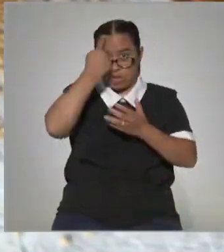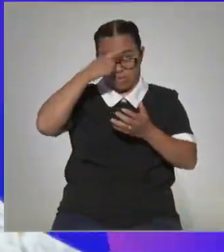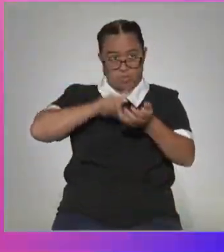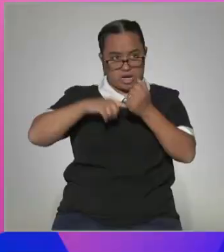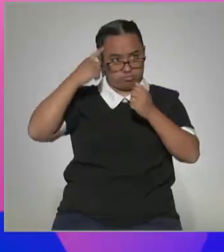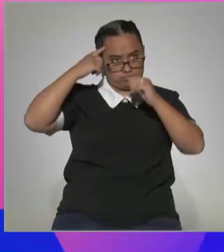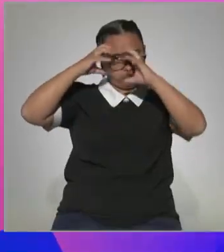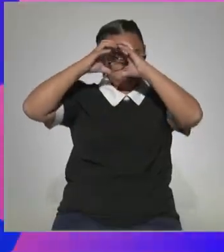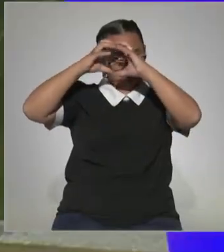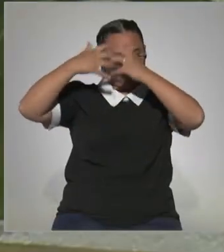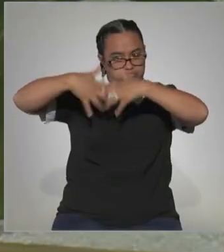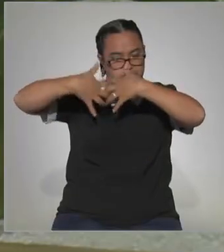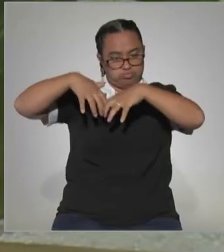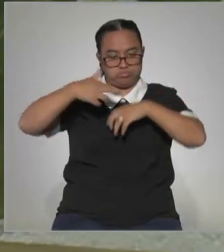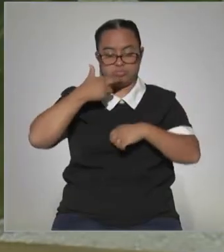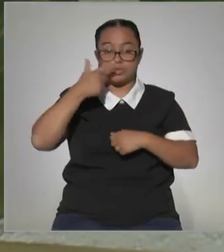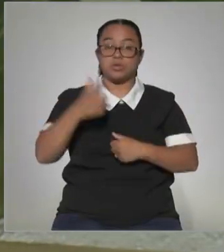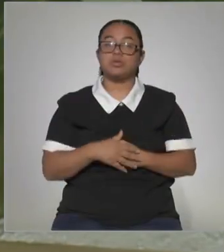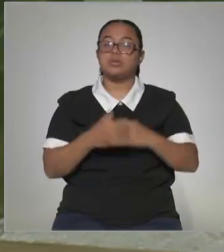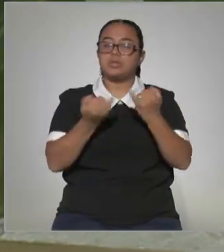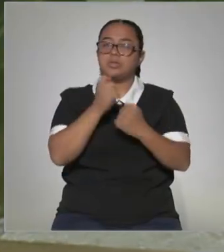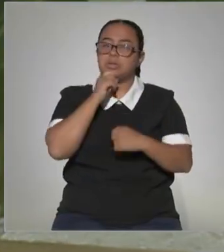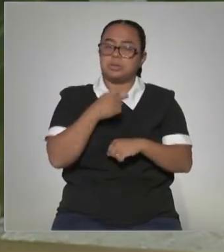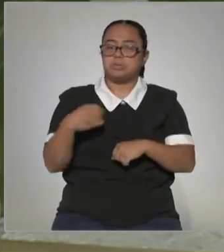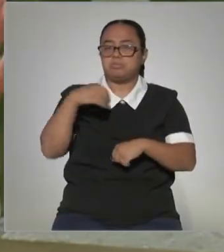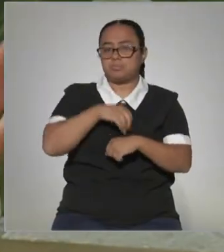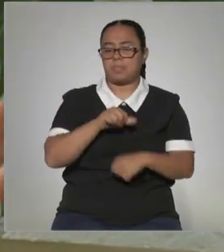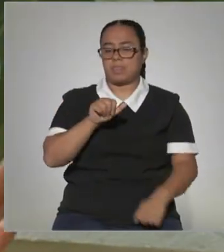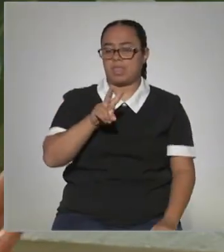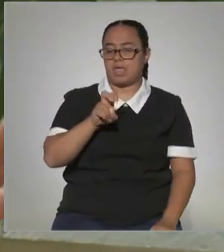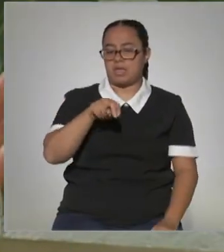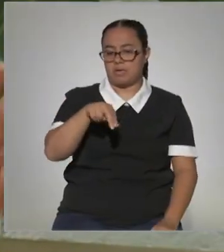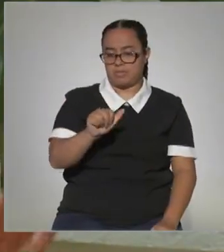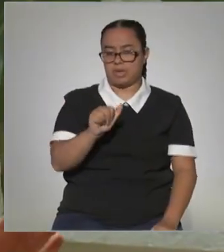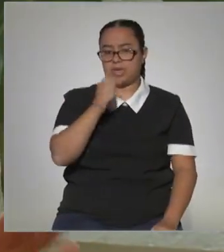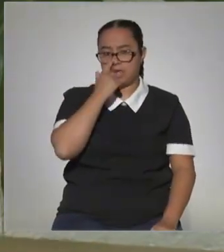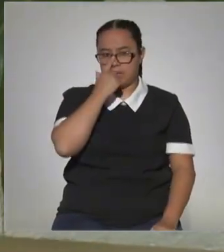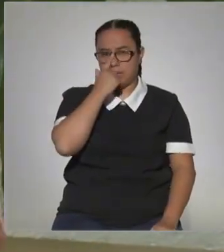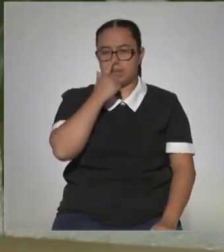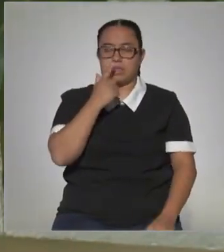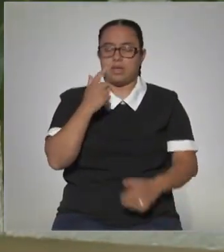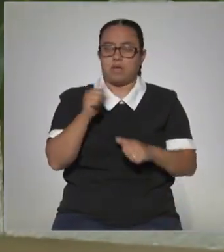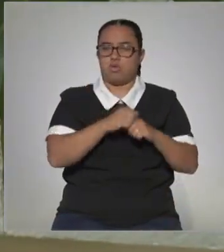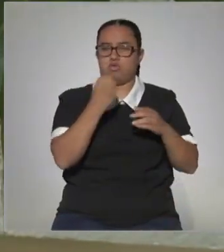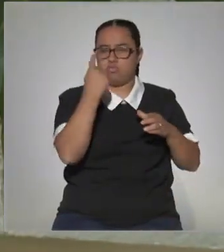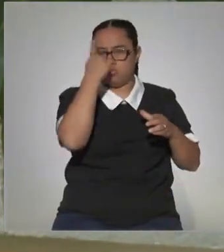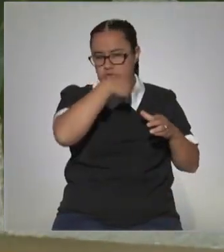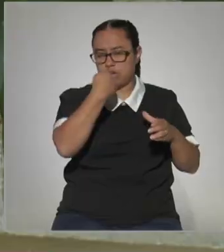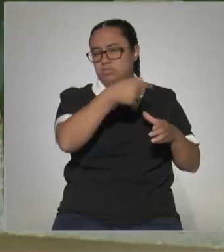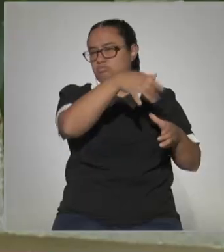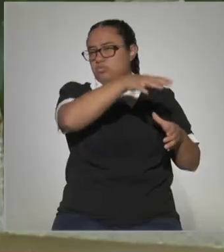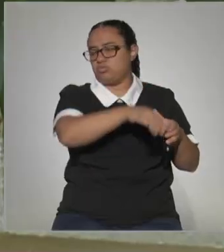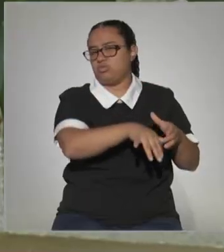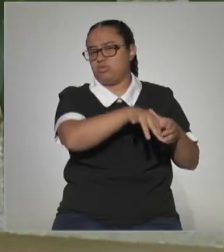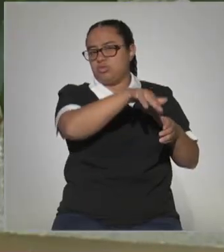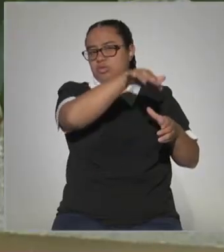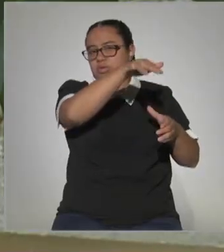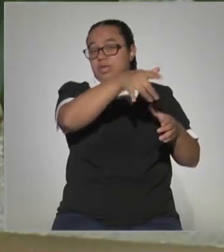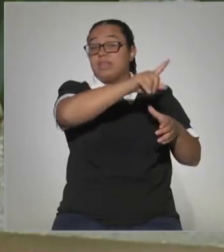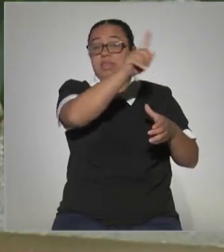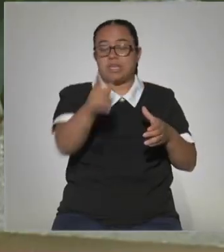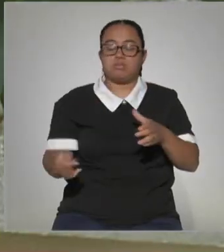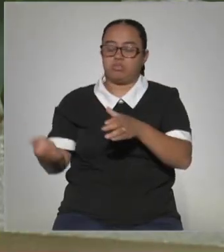y al sistema nervioso. Le podemos agregar quizá avena remojada varias horas, colada, para que no genere